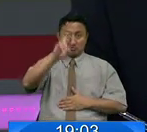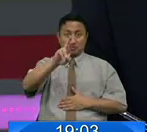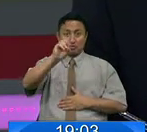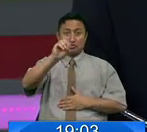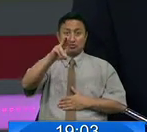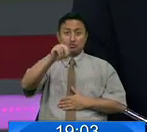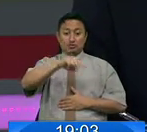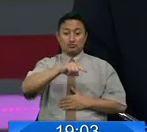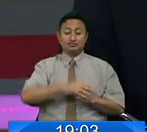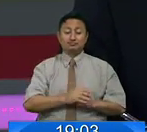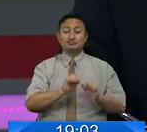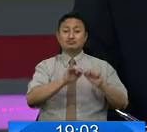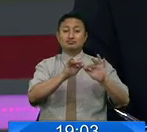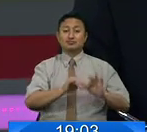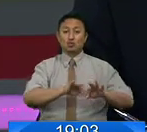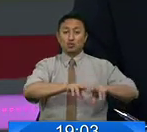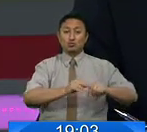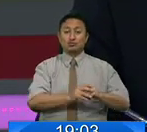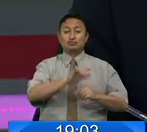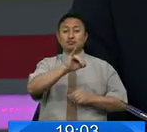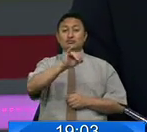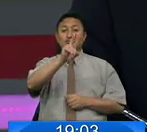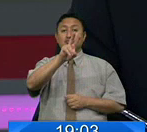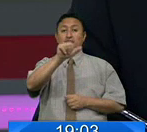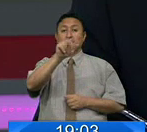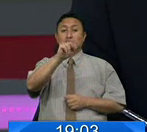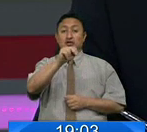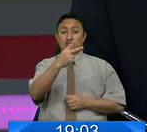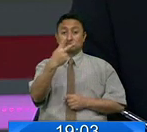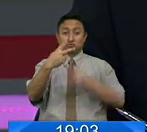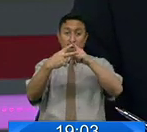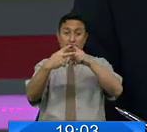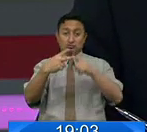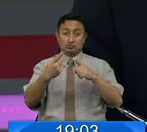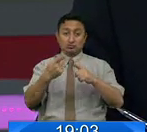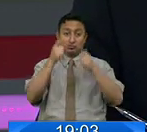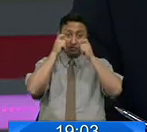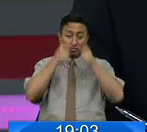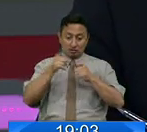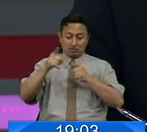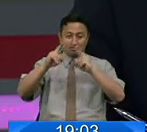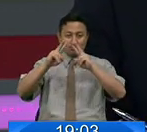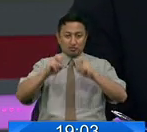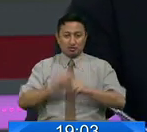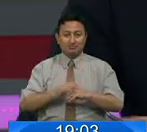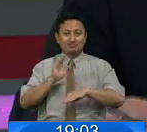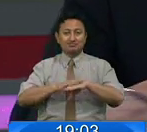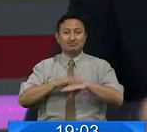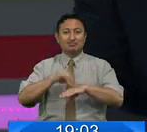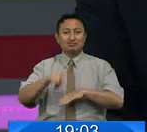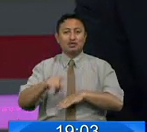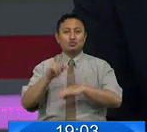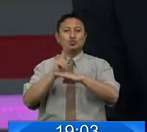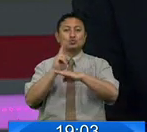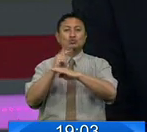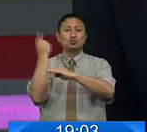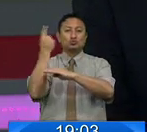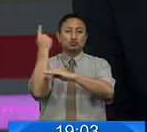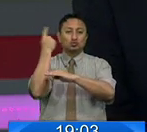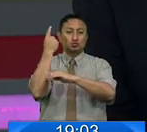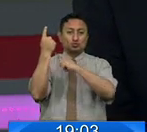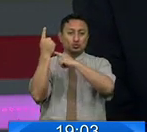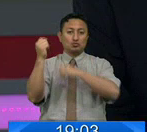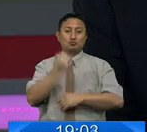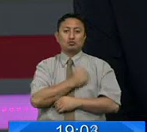secretario anticorrupción de iván granda serán investigados por la fiscalía general del estado por el uso del helicóptero de la policía